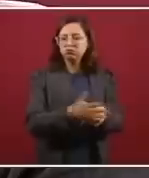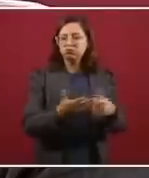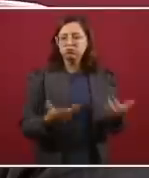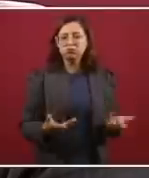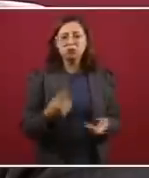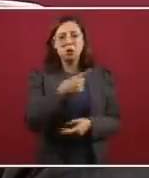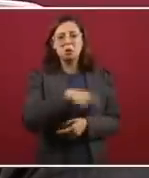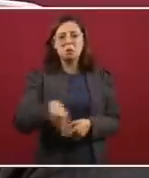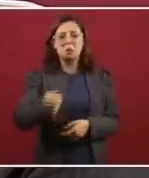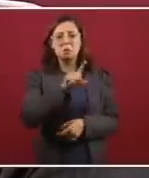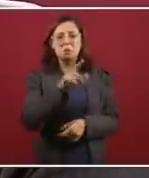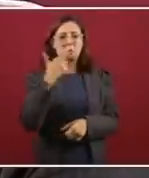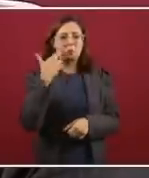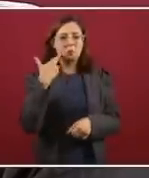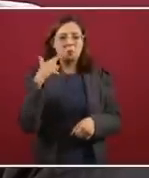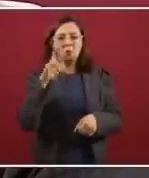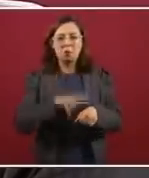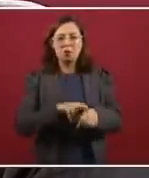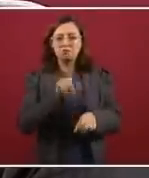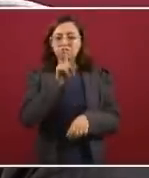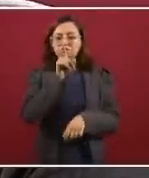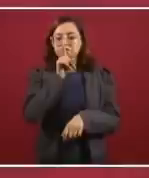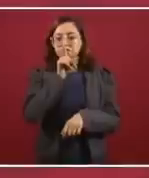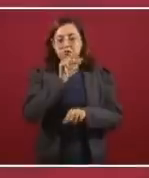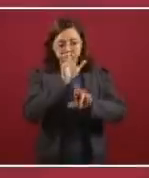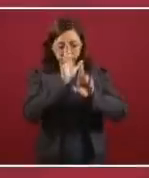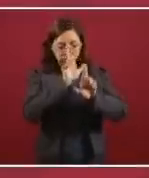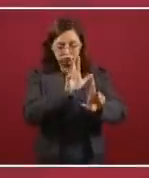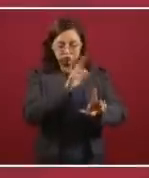no perdían ni siquiera su respetabilidad.